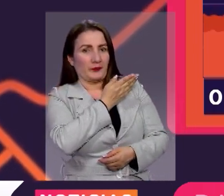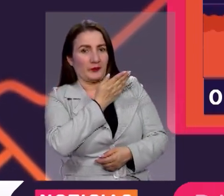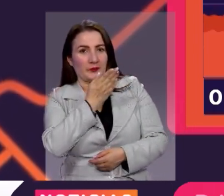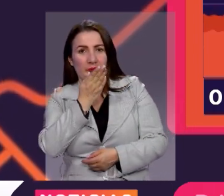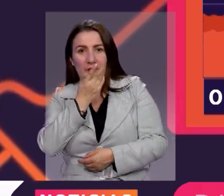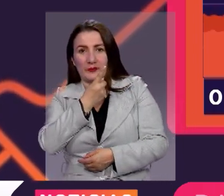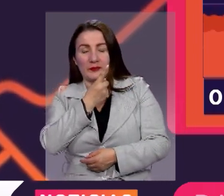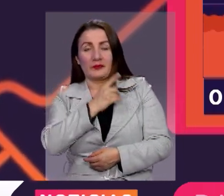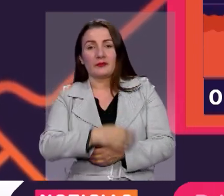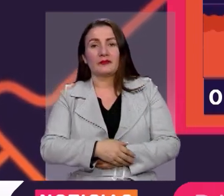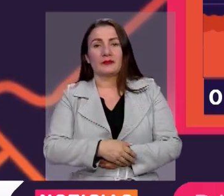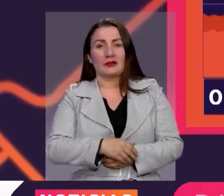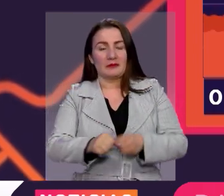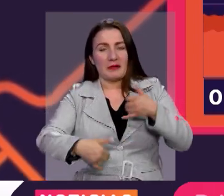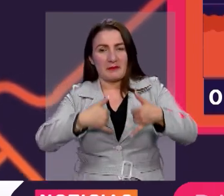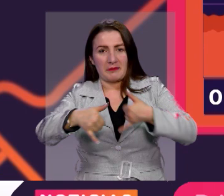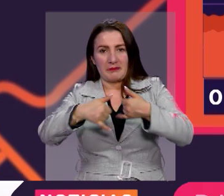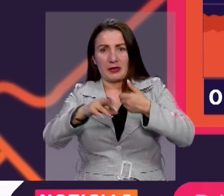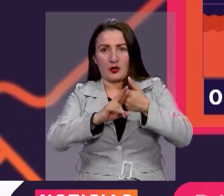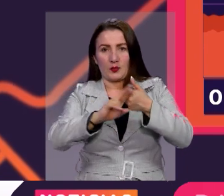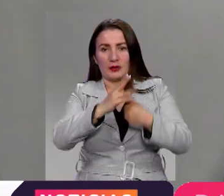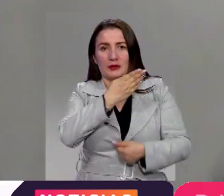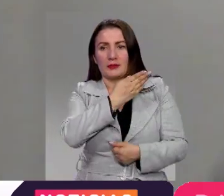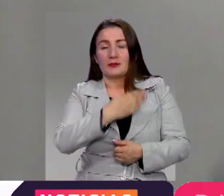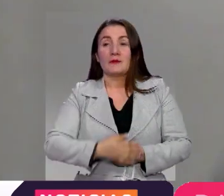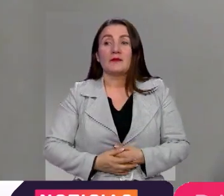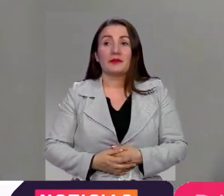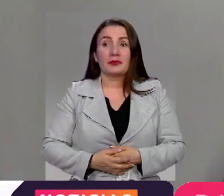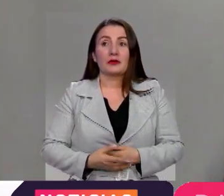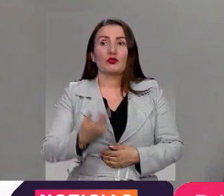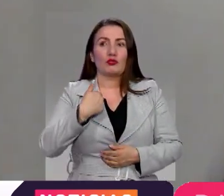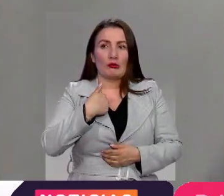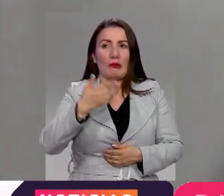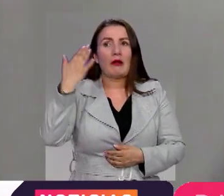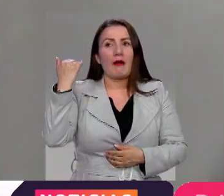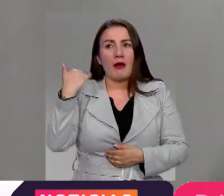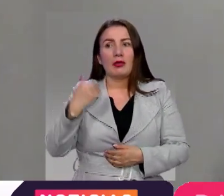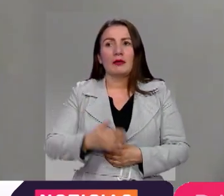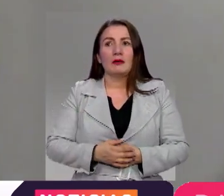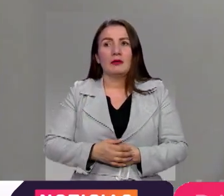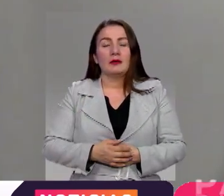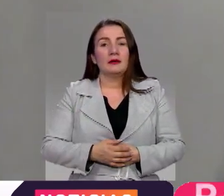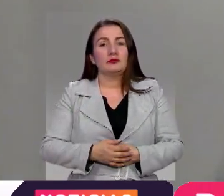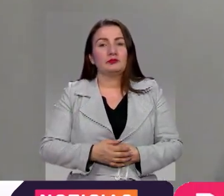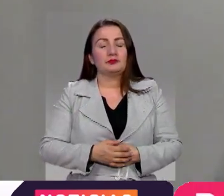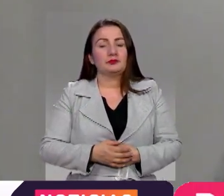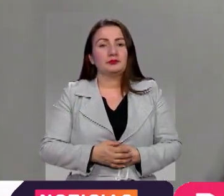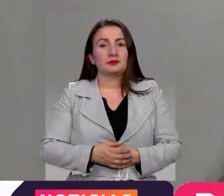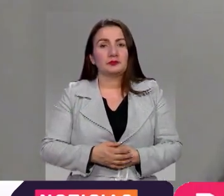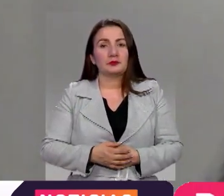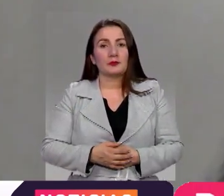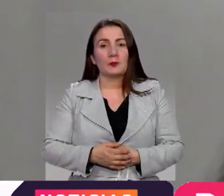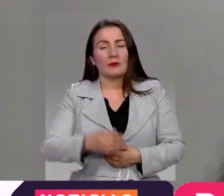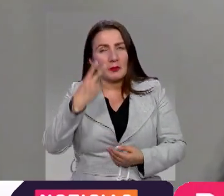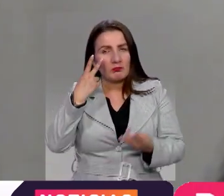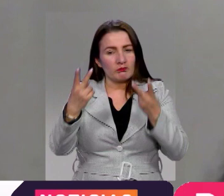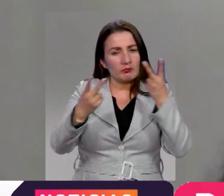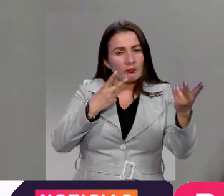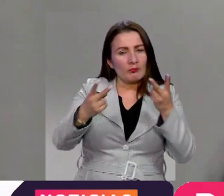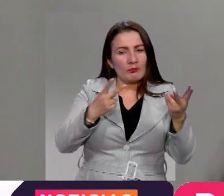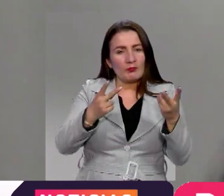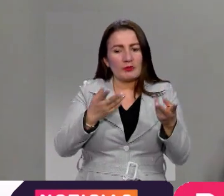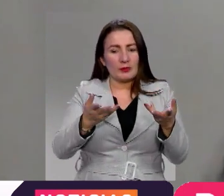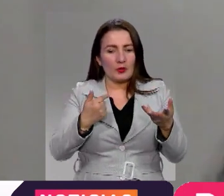62.2 kilómetros de la ruta femenina junior. He tenido, pues, el momento de mirar lo que es el